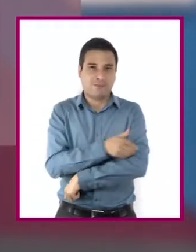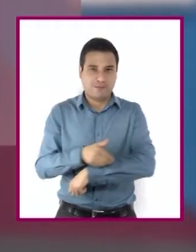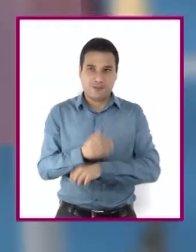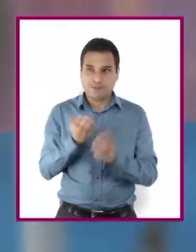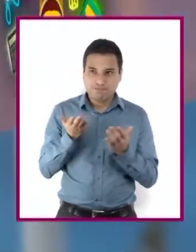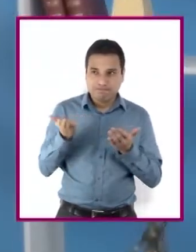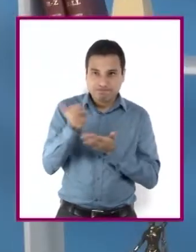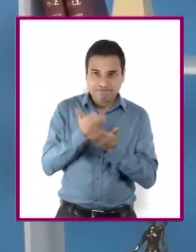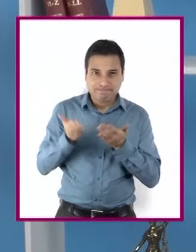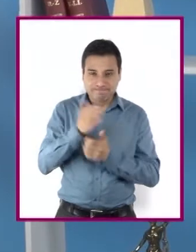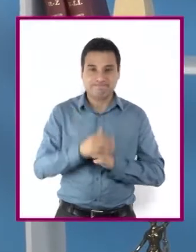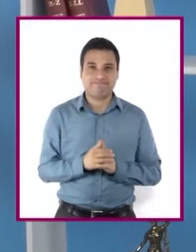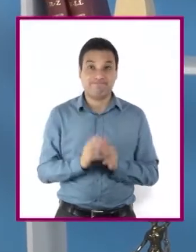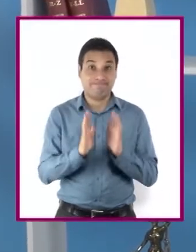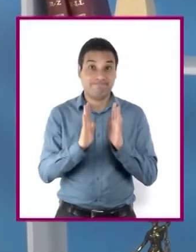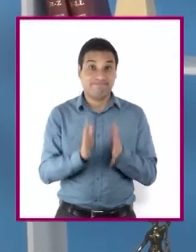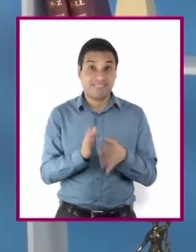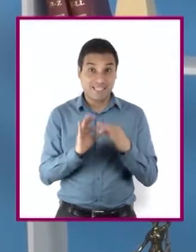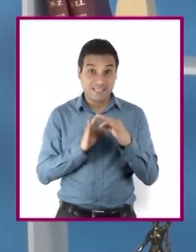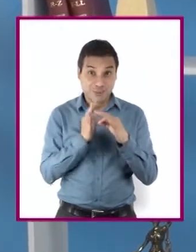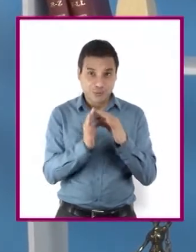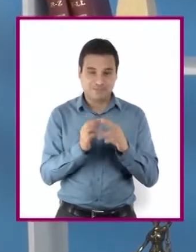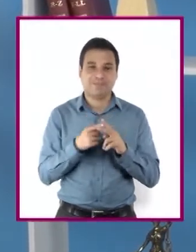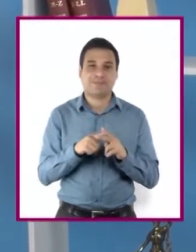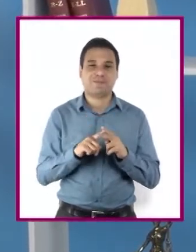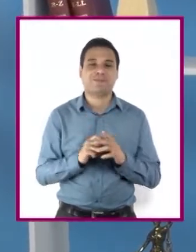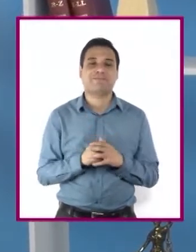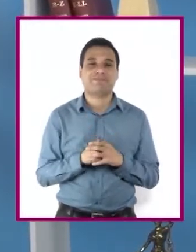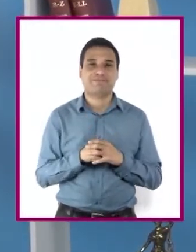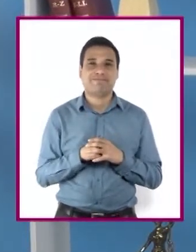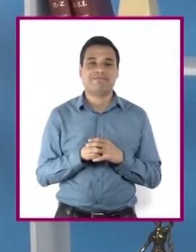familia. ¿Listos? ¡Comenzamos!